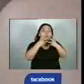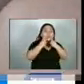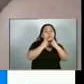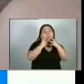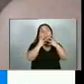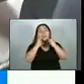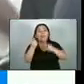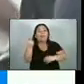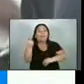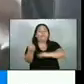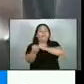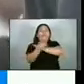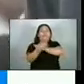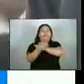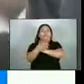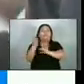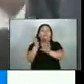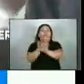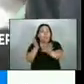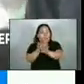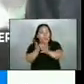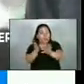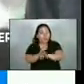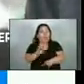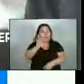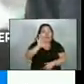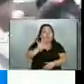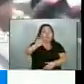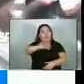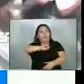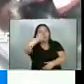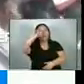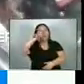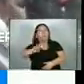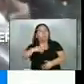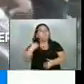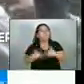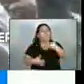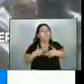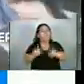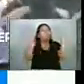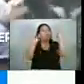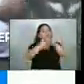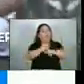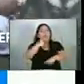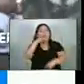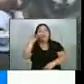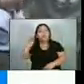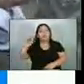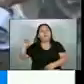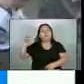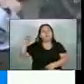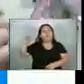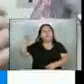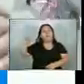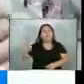apoyo profesional, solo el 4% de los consumidores logran superarlo, según la OMS.